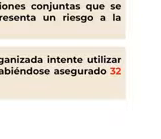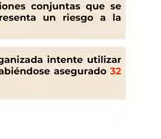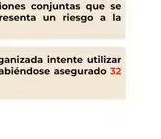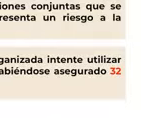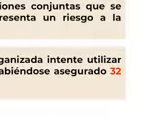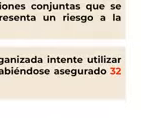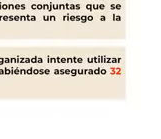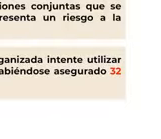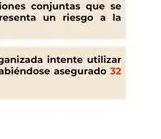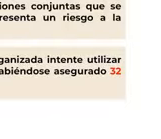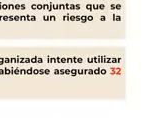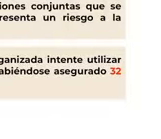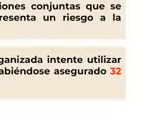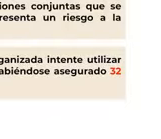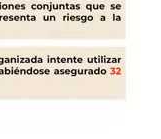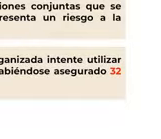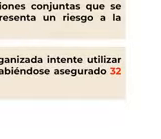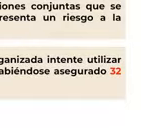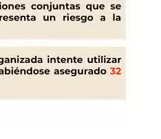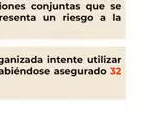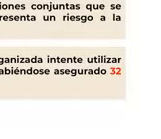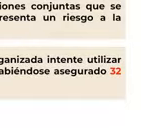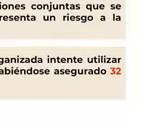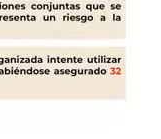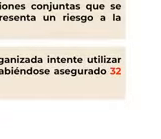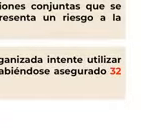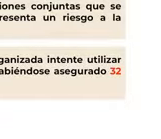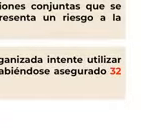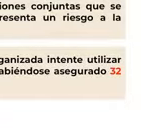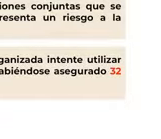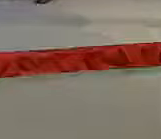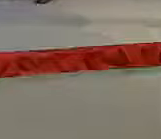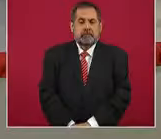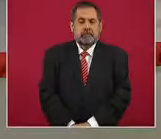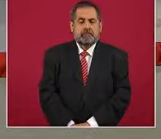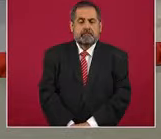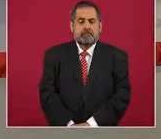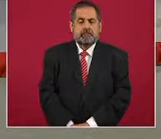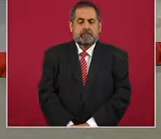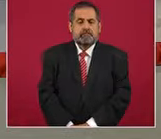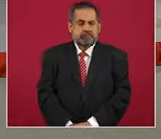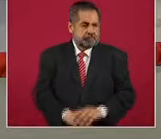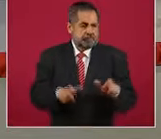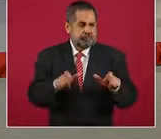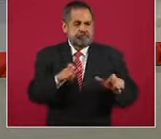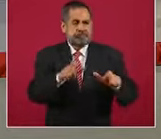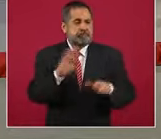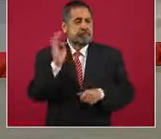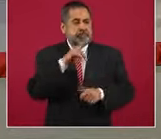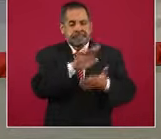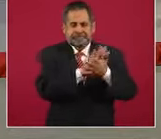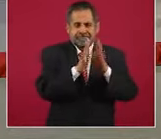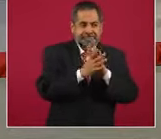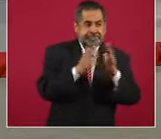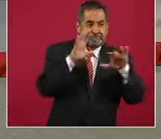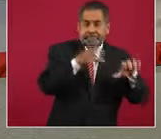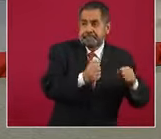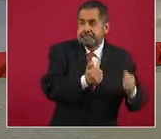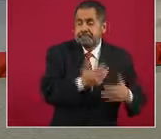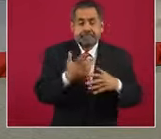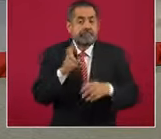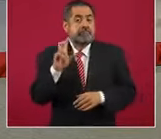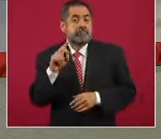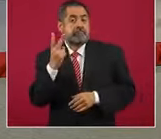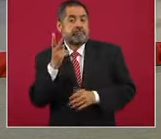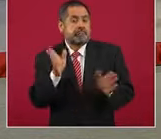Y neutralizar las acciones cuando la delincuencia organizada intenta utilizar medios para transporte de mercancías, habiéndose asegurado 32